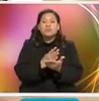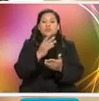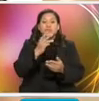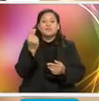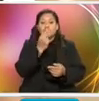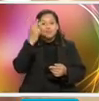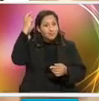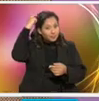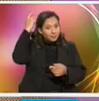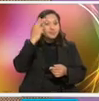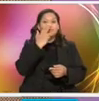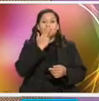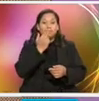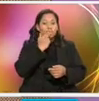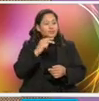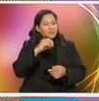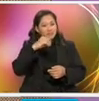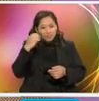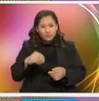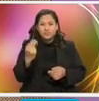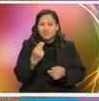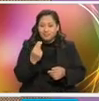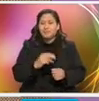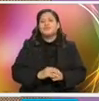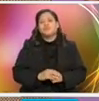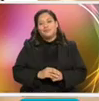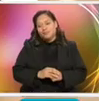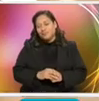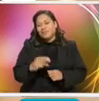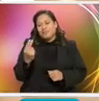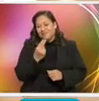sobrevivir a través de otros nutrimentos. Entonces,